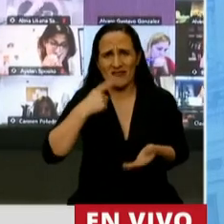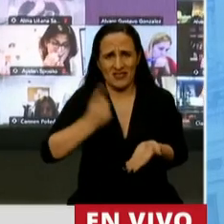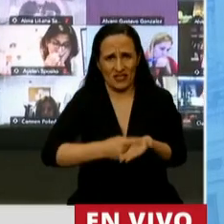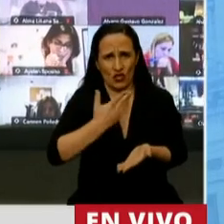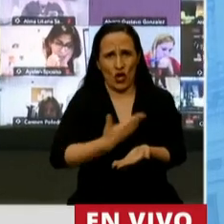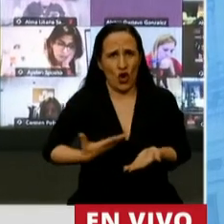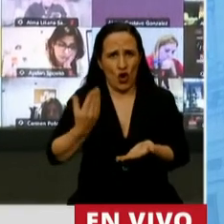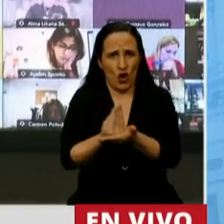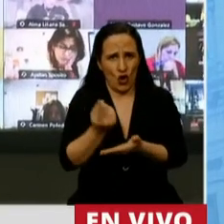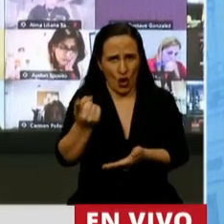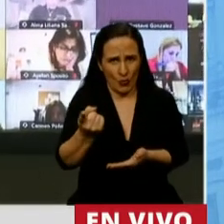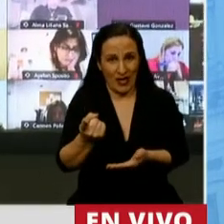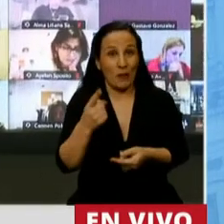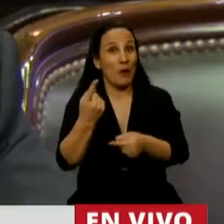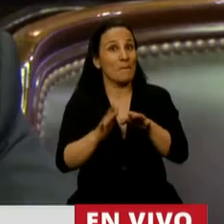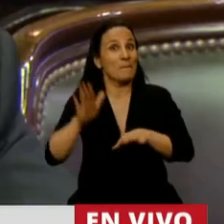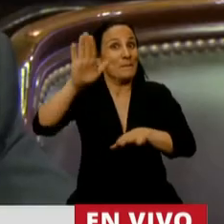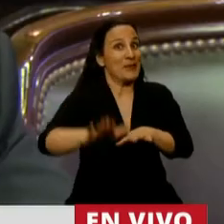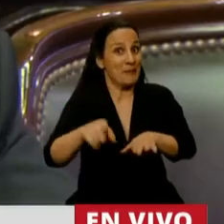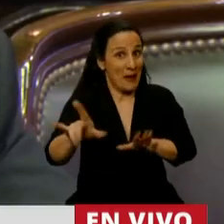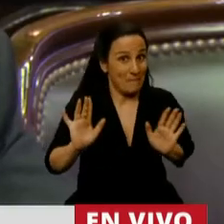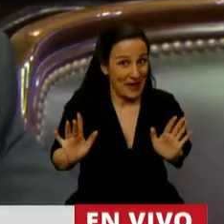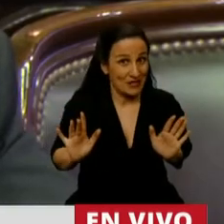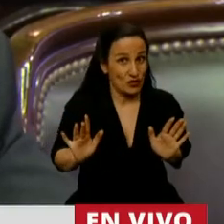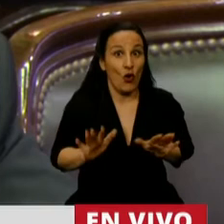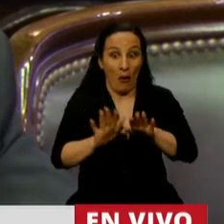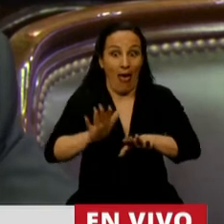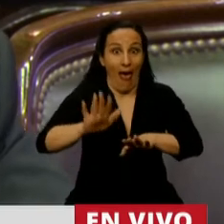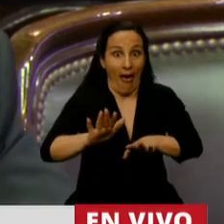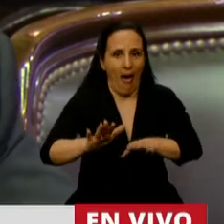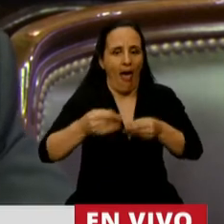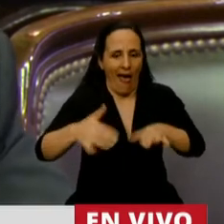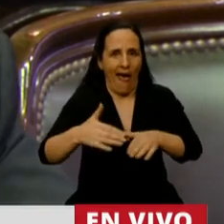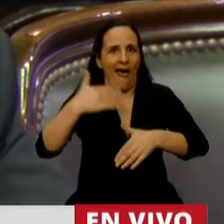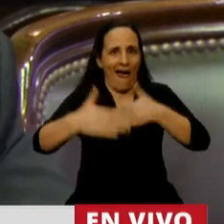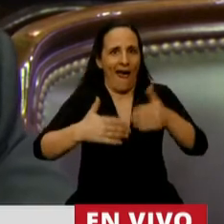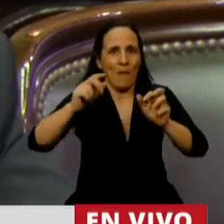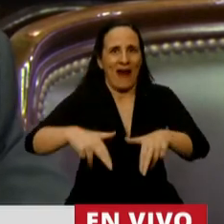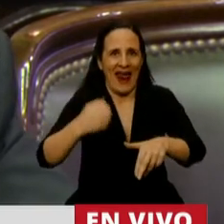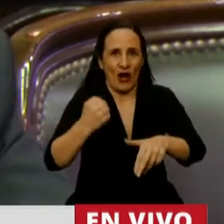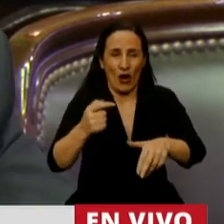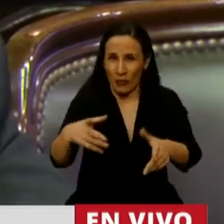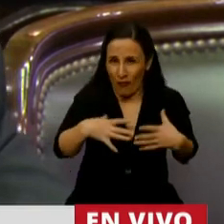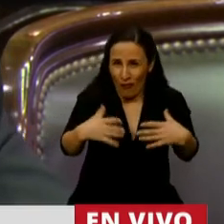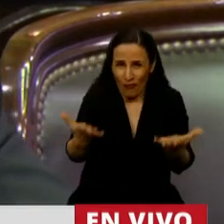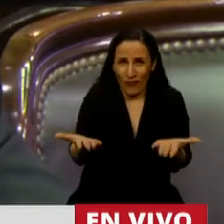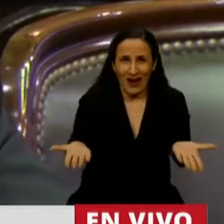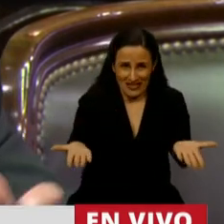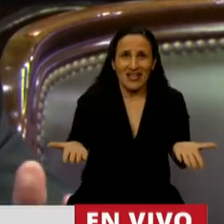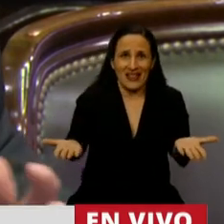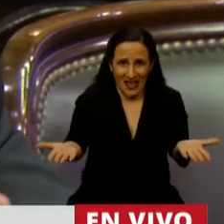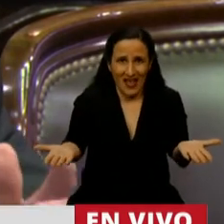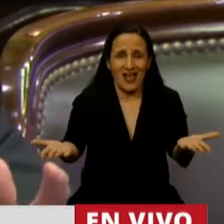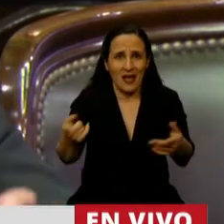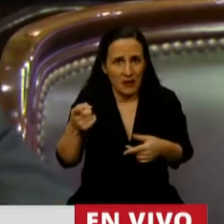sentido. Pero ese era el primer paso. A partir de allí había que poner en marcha un programa económico que no han puesto en marcha y